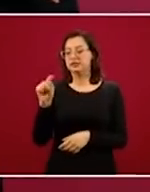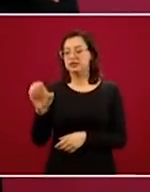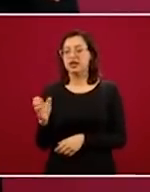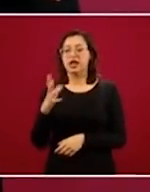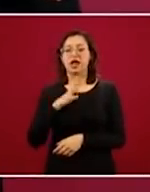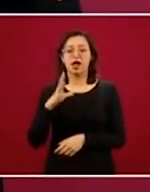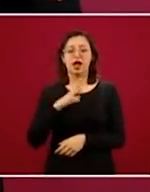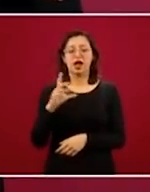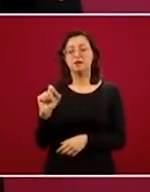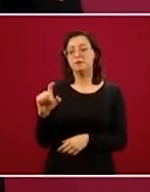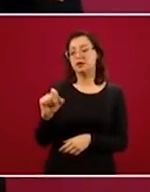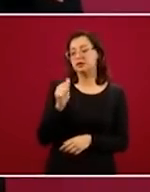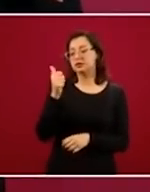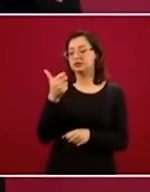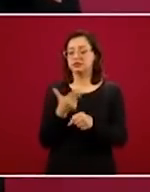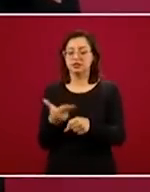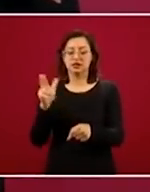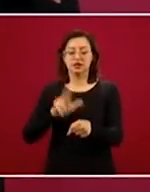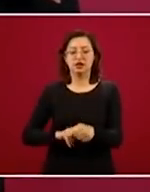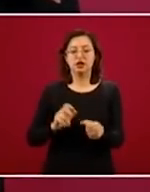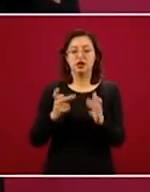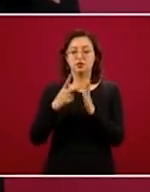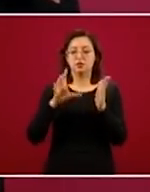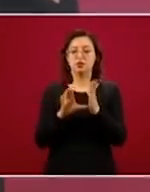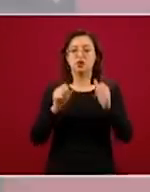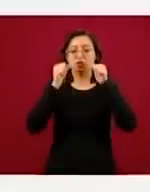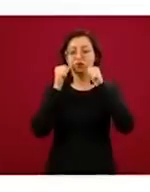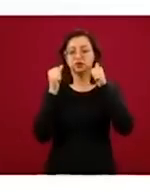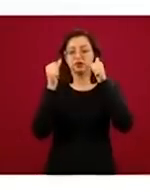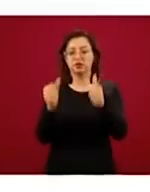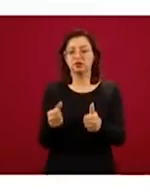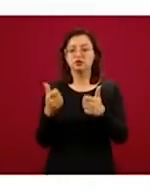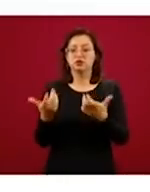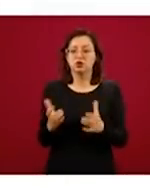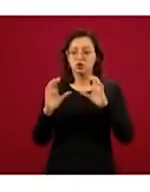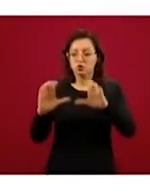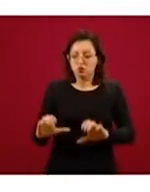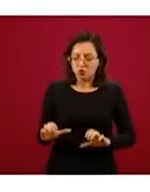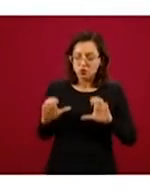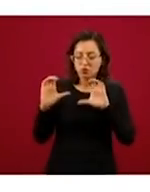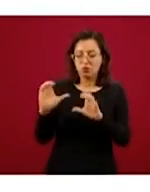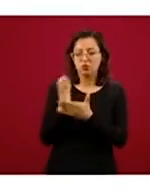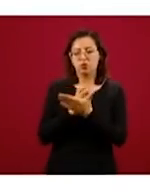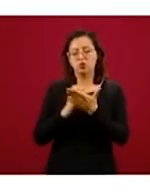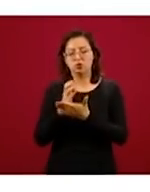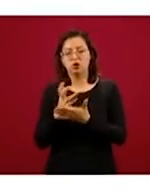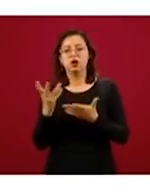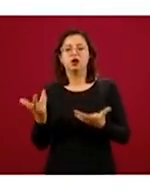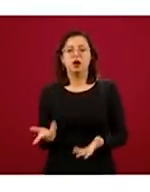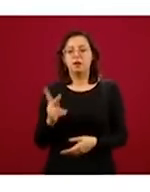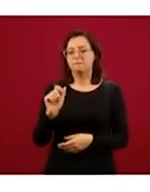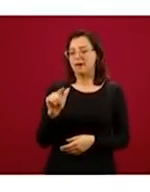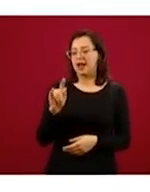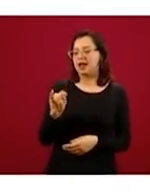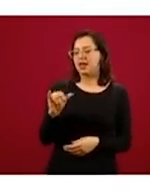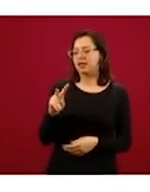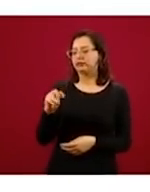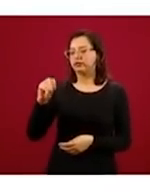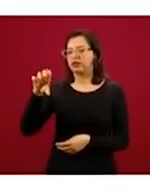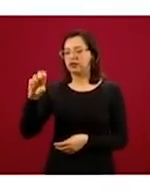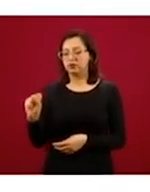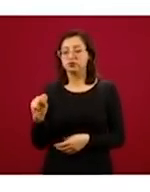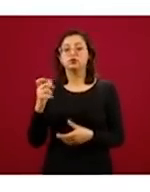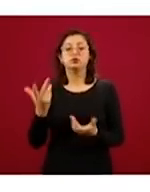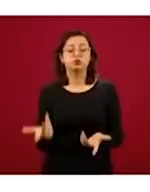ya con el protocolo de atención en cuidados paliativos y como ocurre en cada uno de los ejemplos que mencionamos